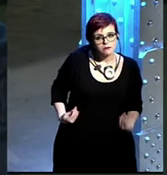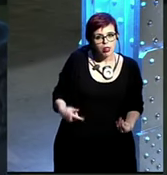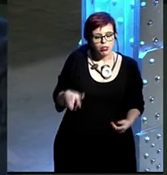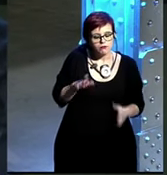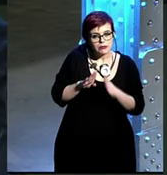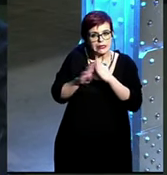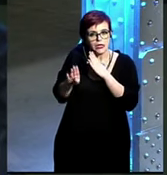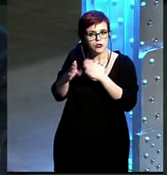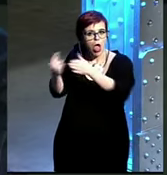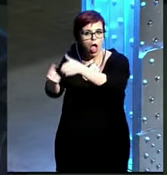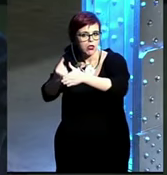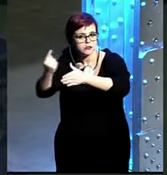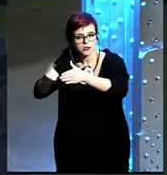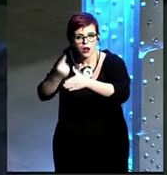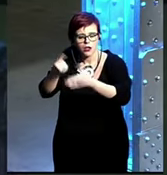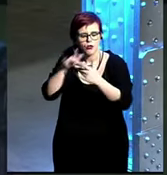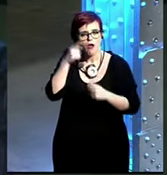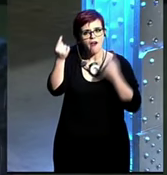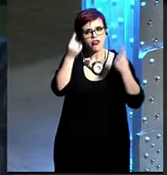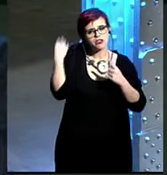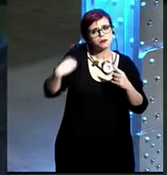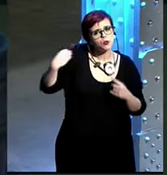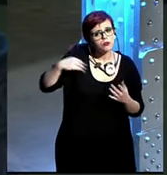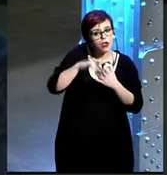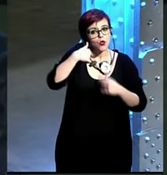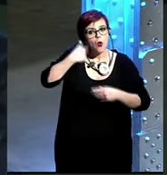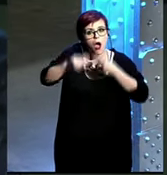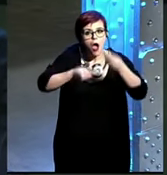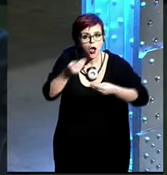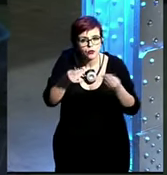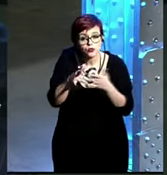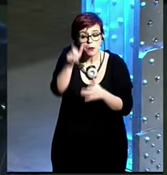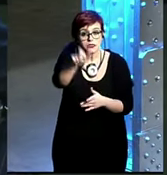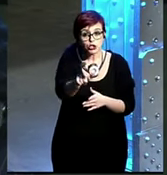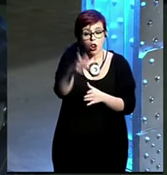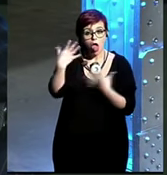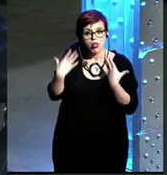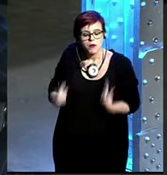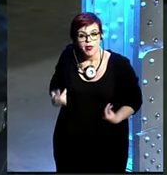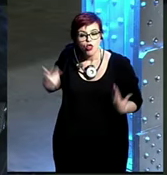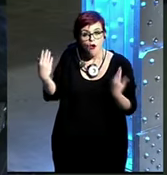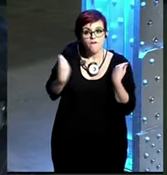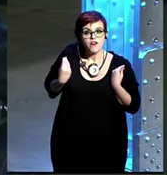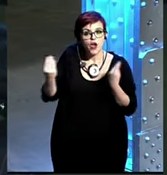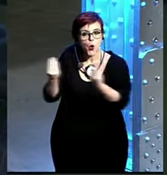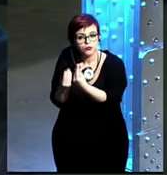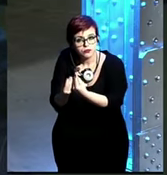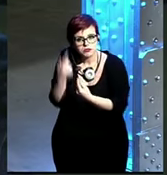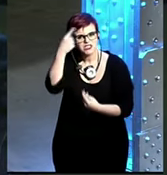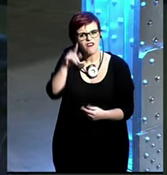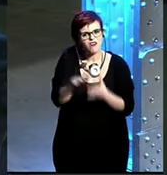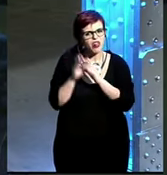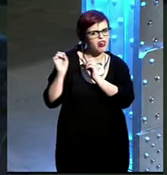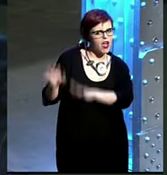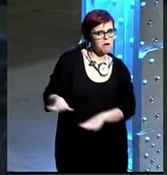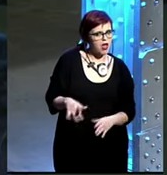aíslan. Y a menudo me preguntan, ¿qué debo hacer sobre esta persona deprimida con la que vivo, que constantemente me dice, ¿sabes qué?